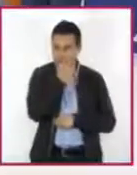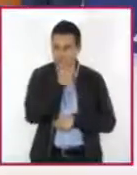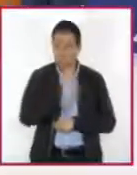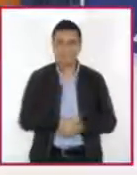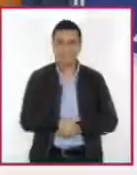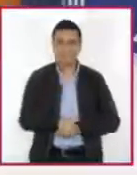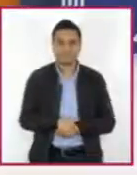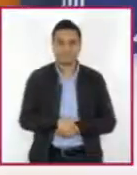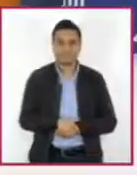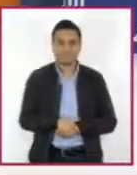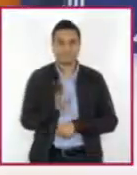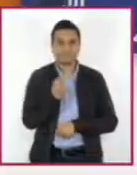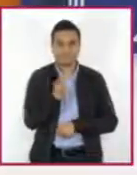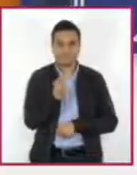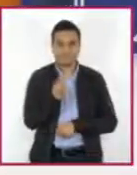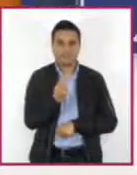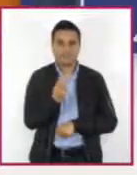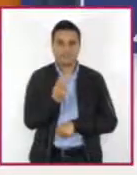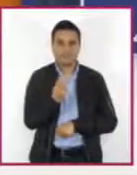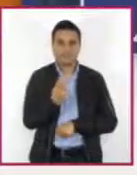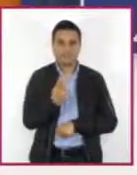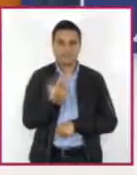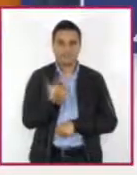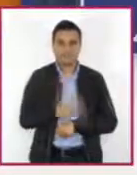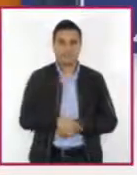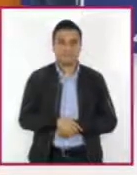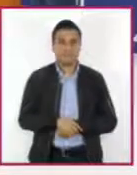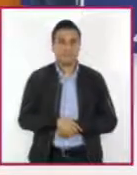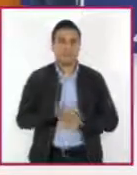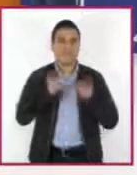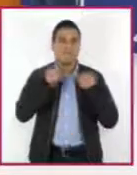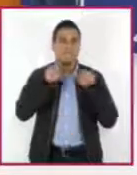1, 2, 3, 4, 5. Se salvaron.